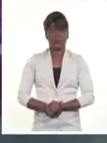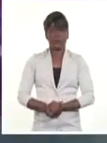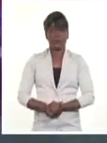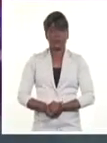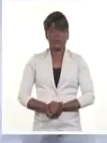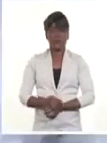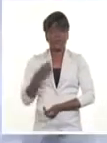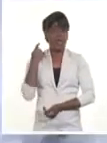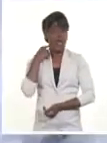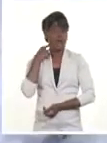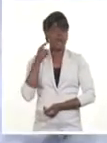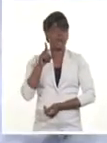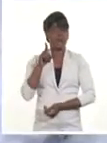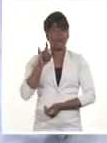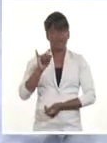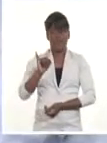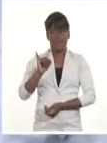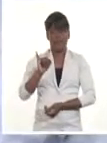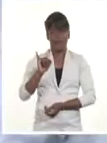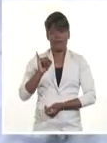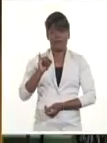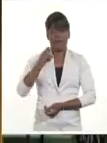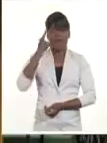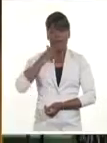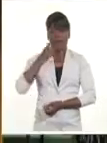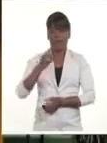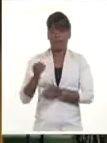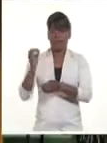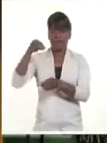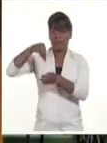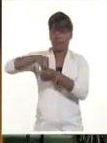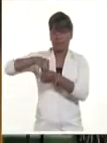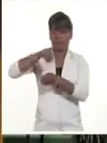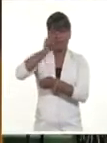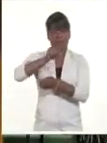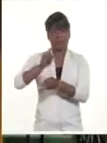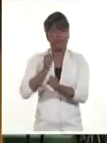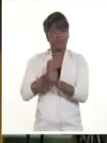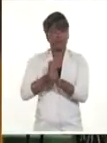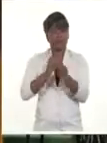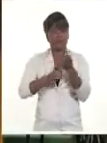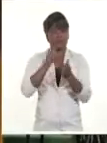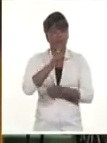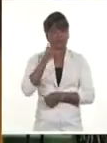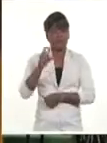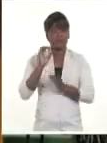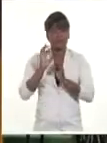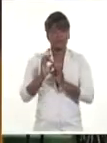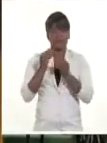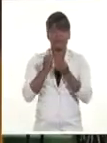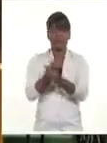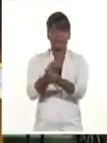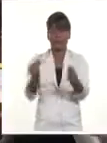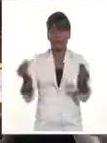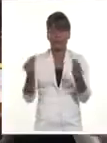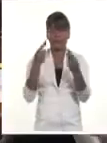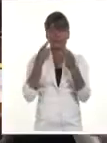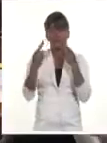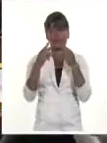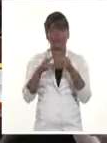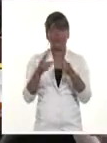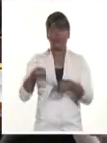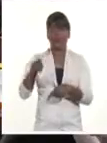Cada 16 de abril, los trabajadores del Partido Comunista de Cuba son reconocidos por la altísima responsabilidad en